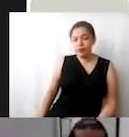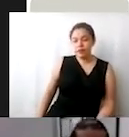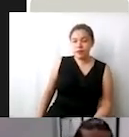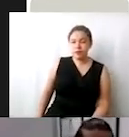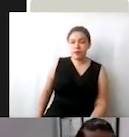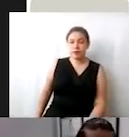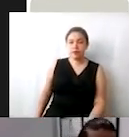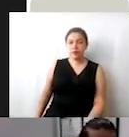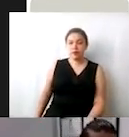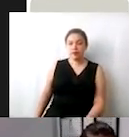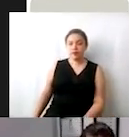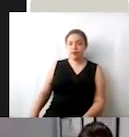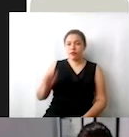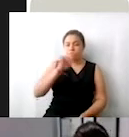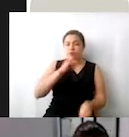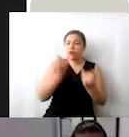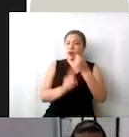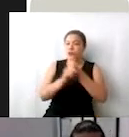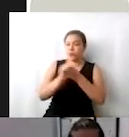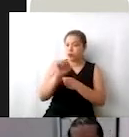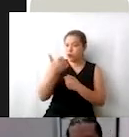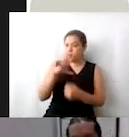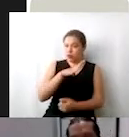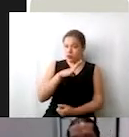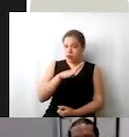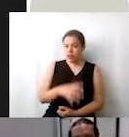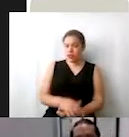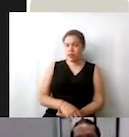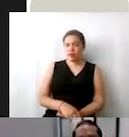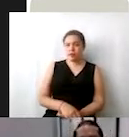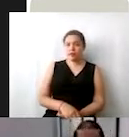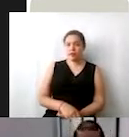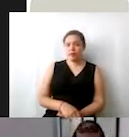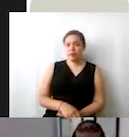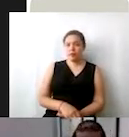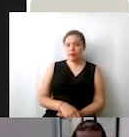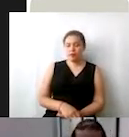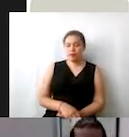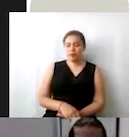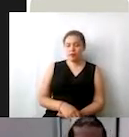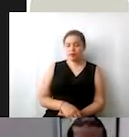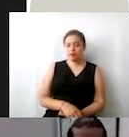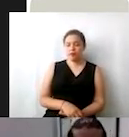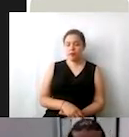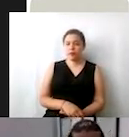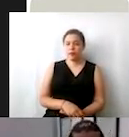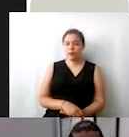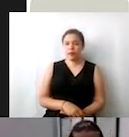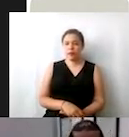Lo cual de entrada también nos causa otro problema. ¿Por qué? Porque si entendemos que una